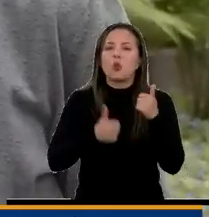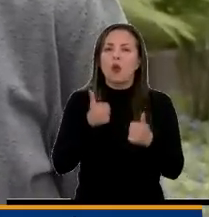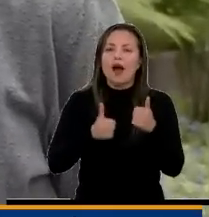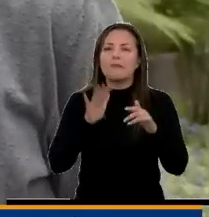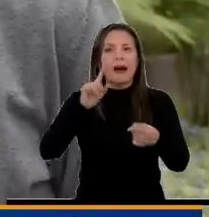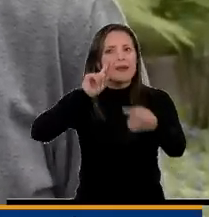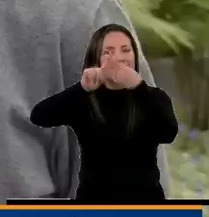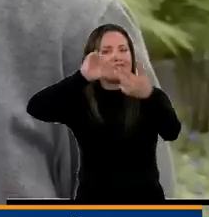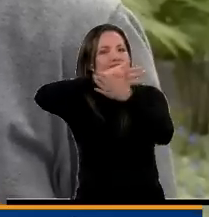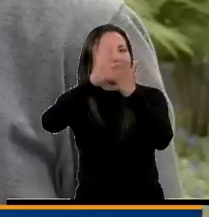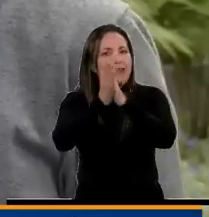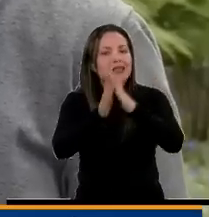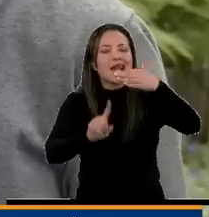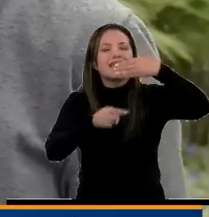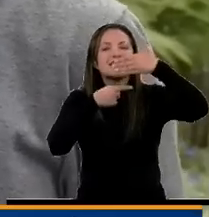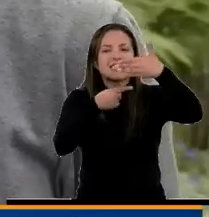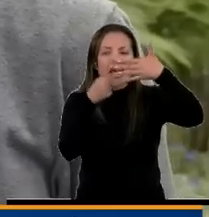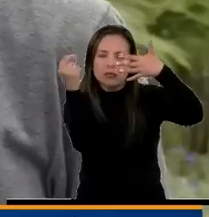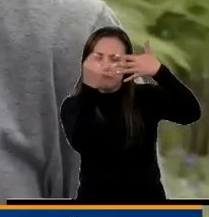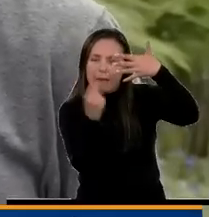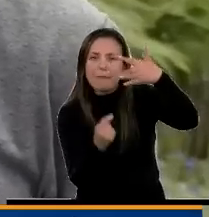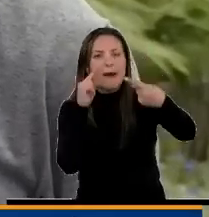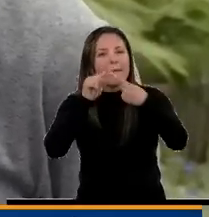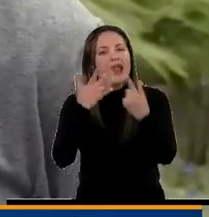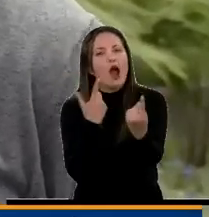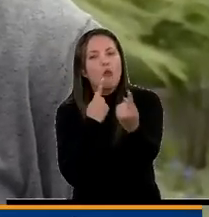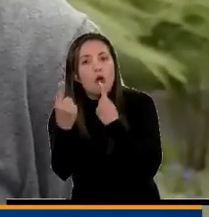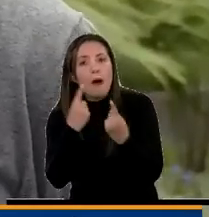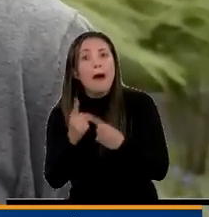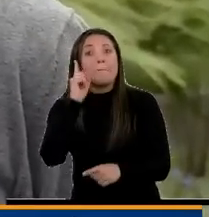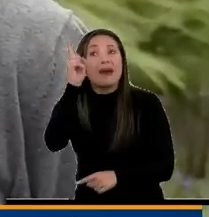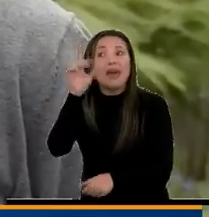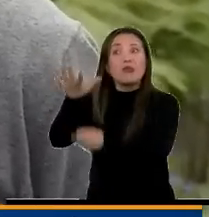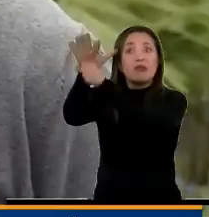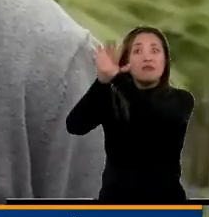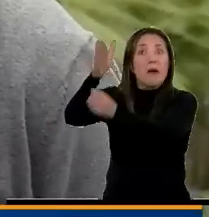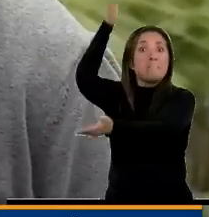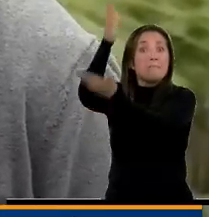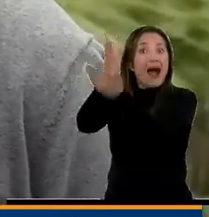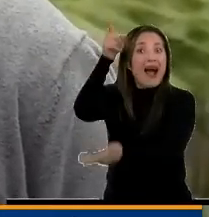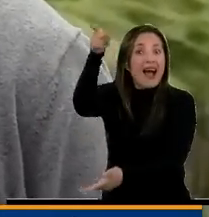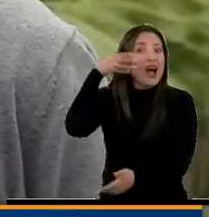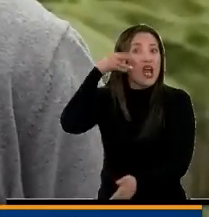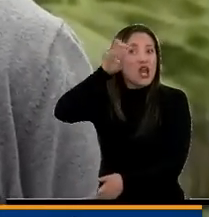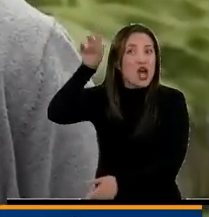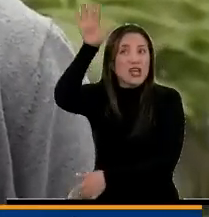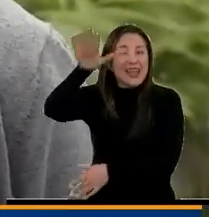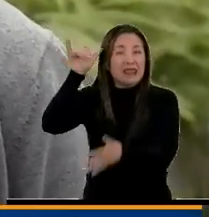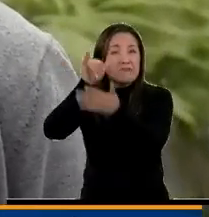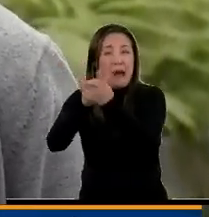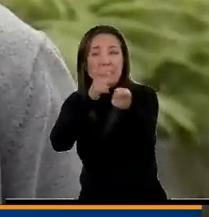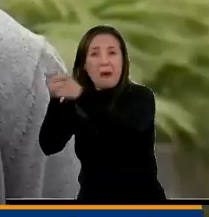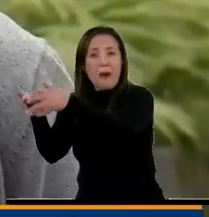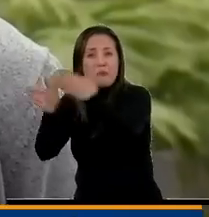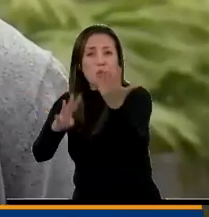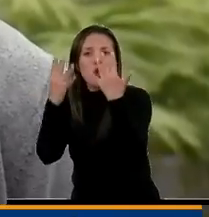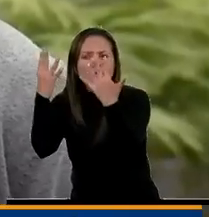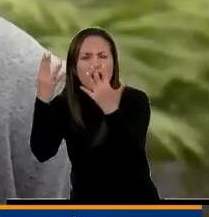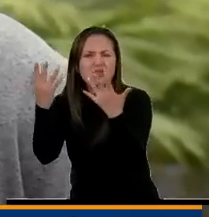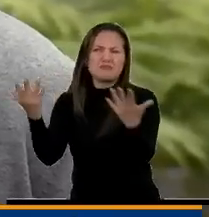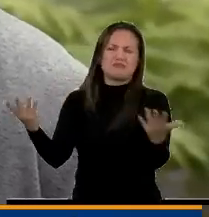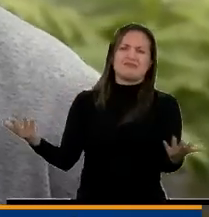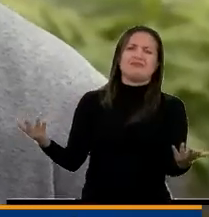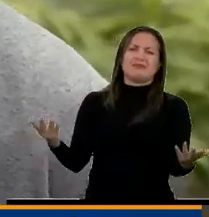diálogo, pero estos hechos que ocurren, como el del Catatumbo, le quitan al proceso de paz credibilidad y